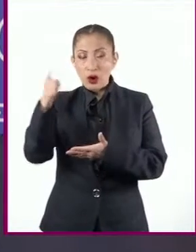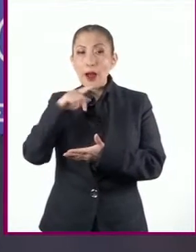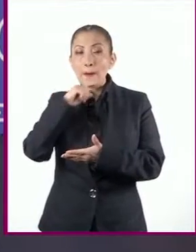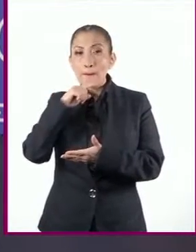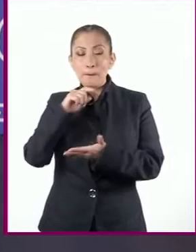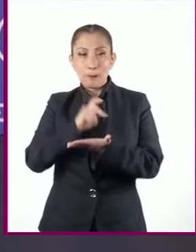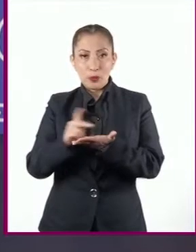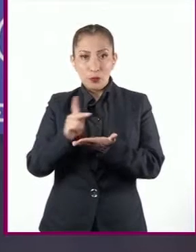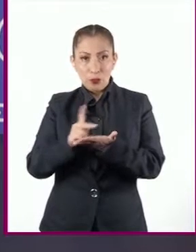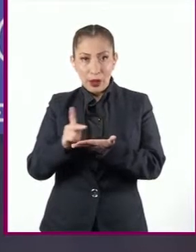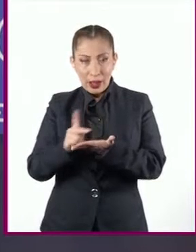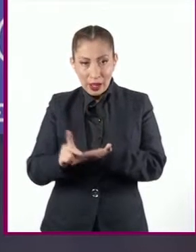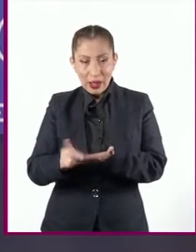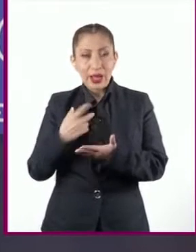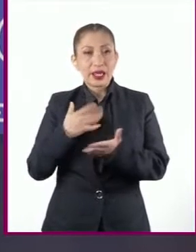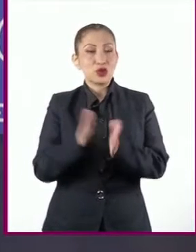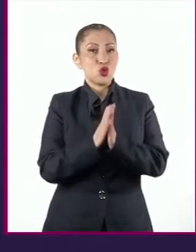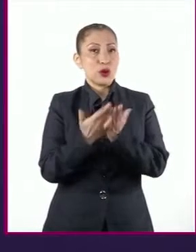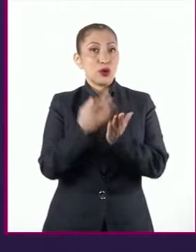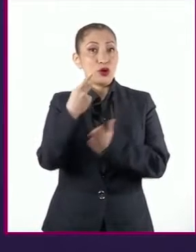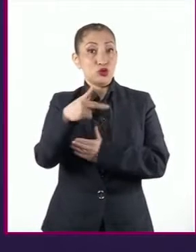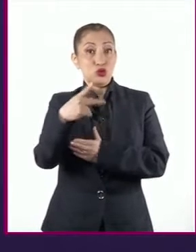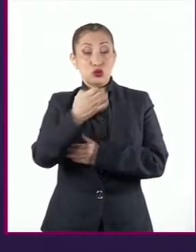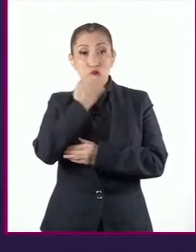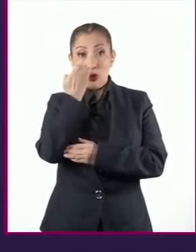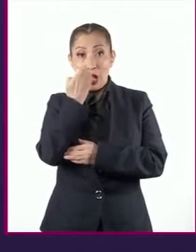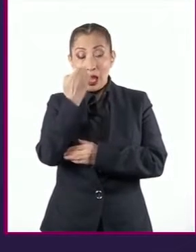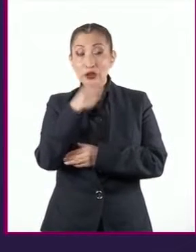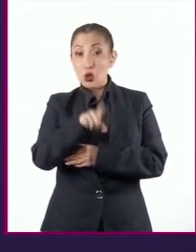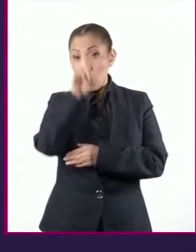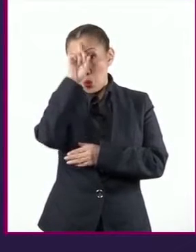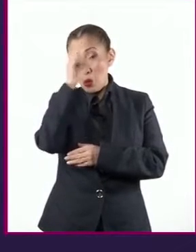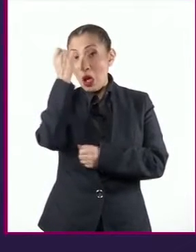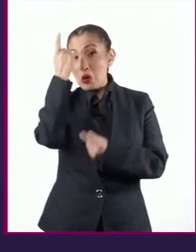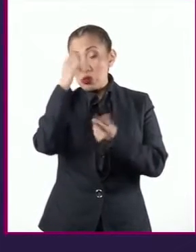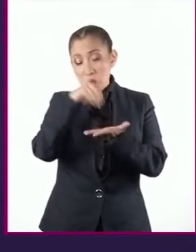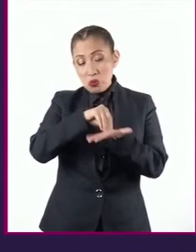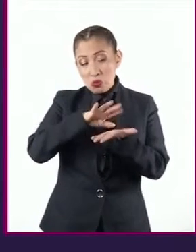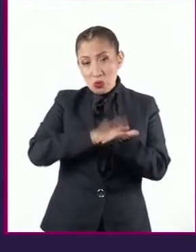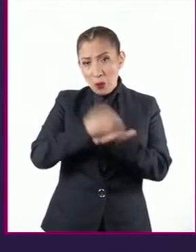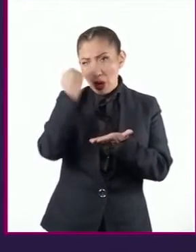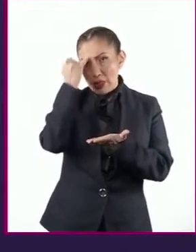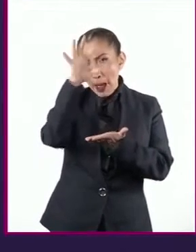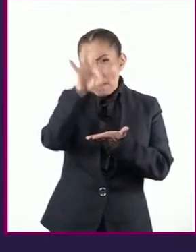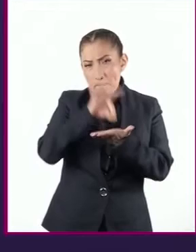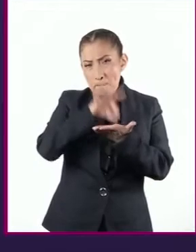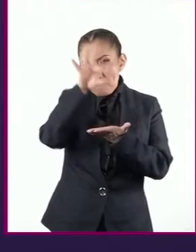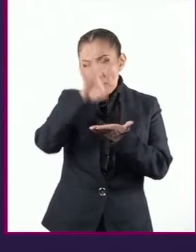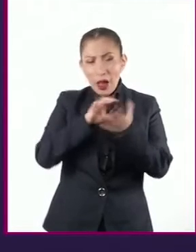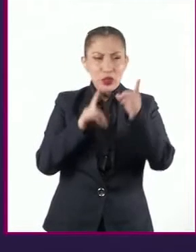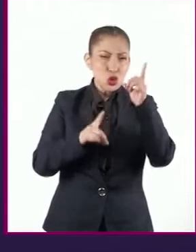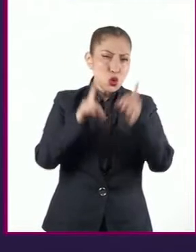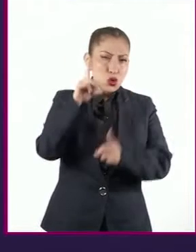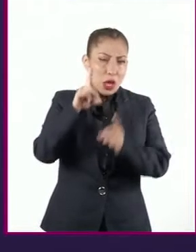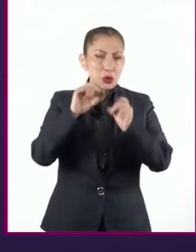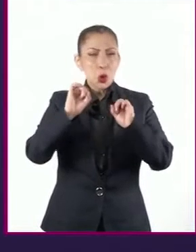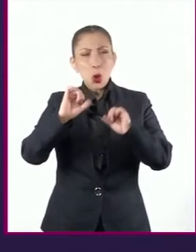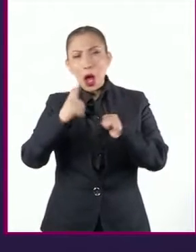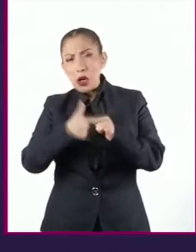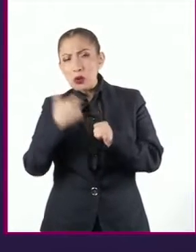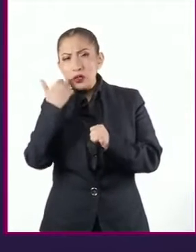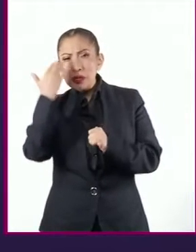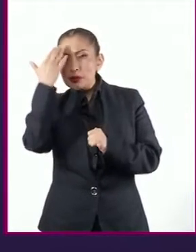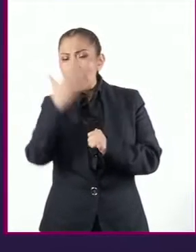bolígrafo y su libro de texto de lengua materna. Les sugiero realizar algunos apuntes como ideas principales, dudas, inquietudes